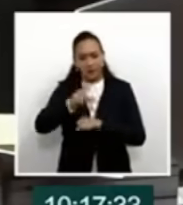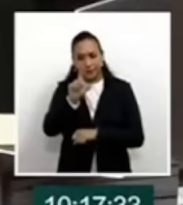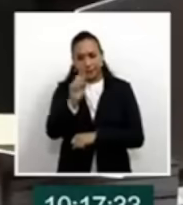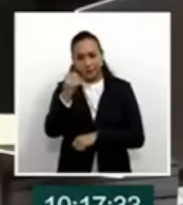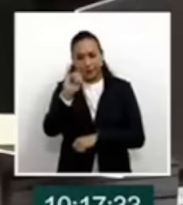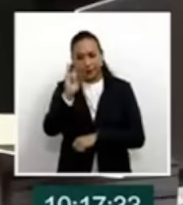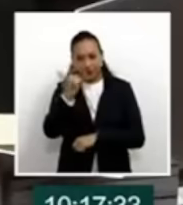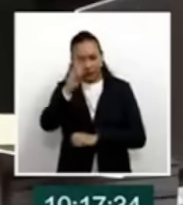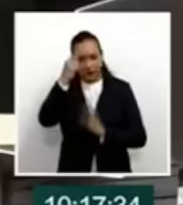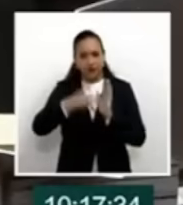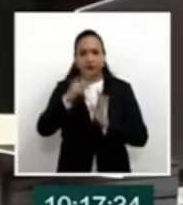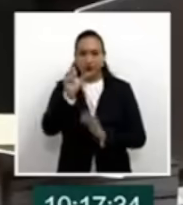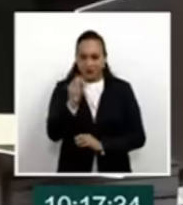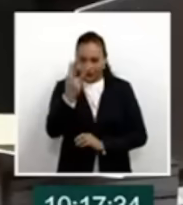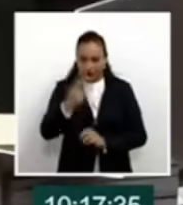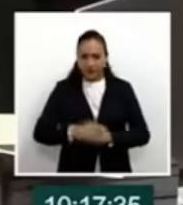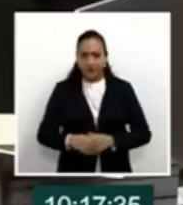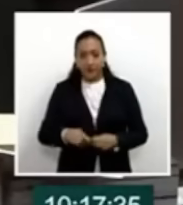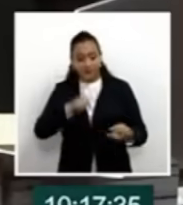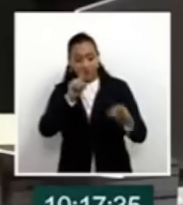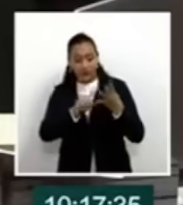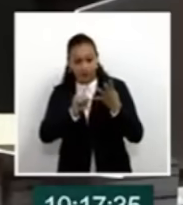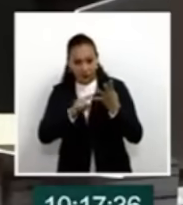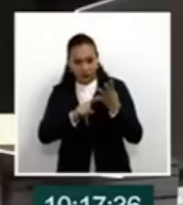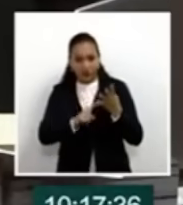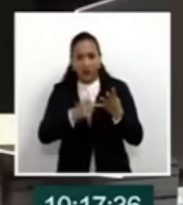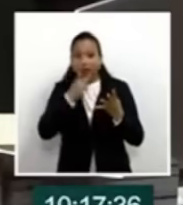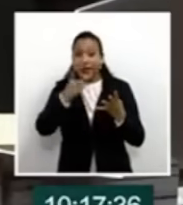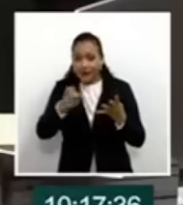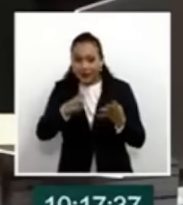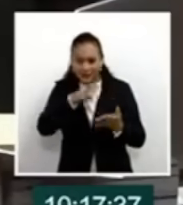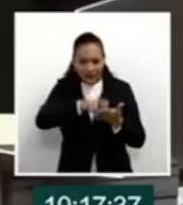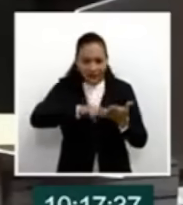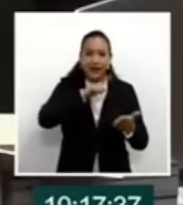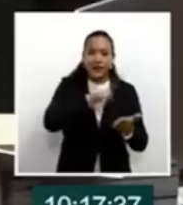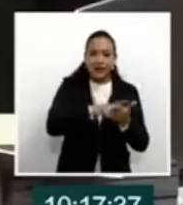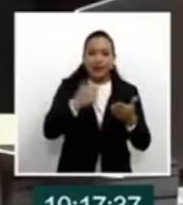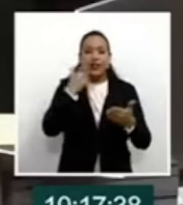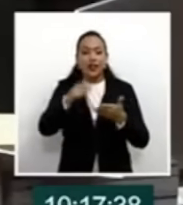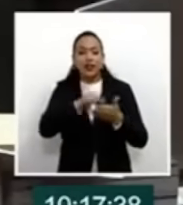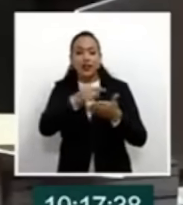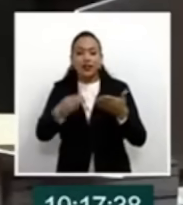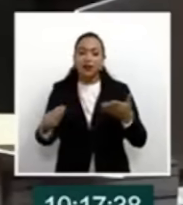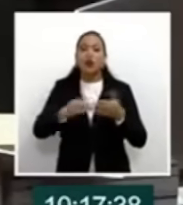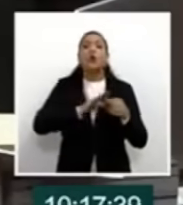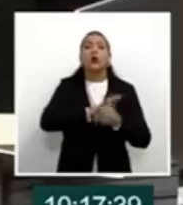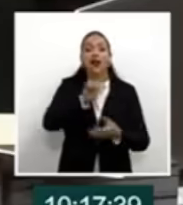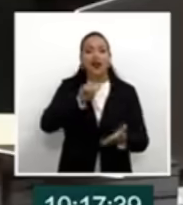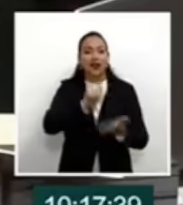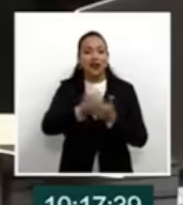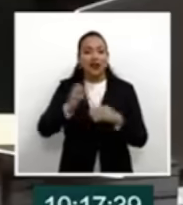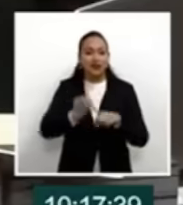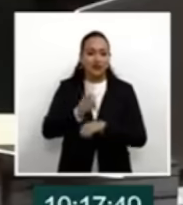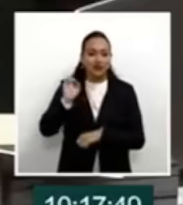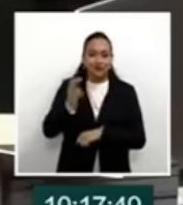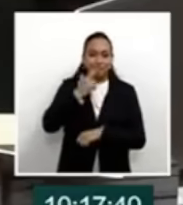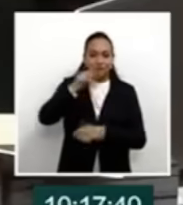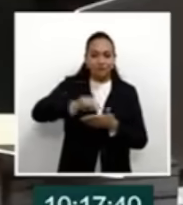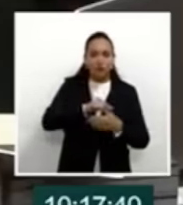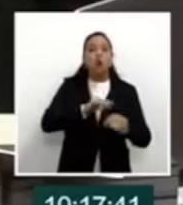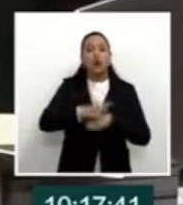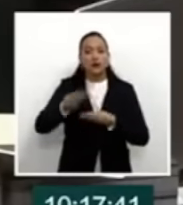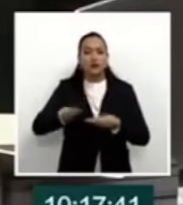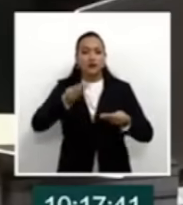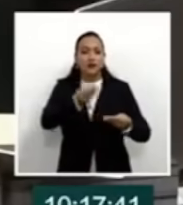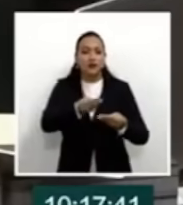julio de 2023. Cuarto, se declara la invalidez de las reformas y adiciones a la Ley de Salud Mental del Estado de Chihuahua,